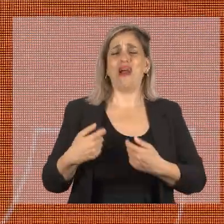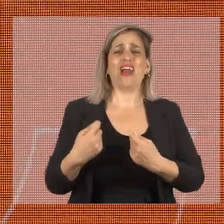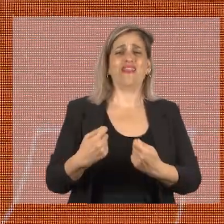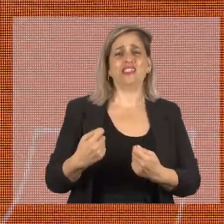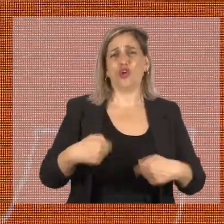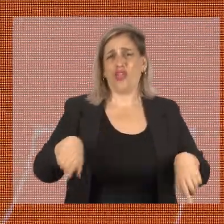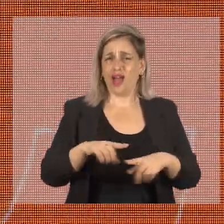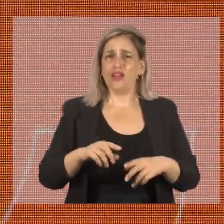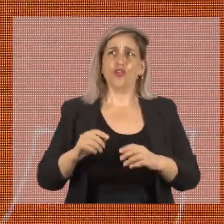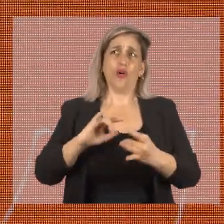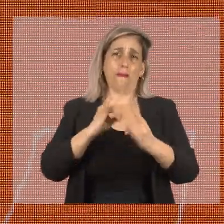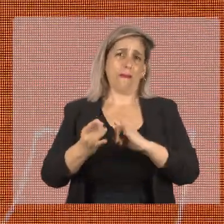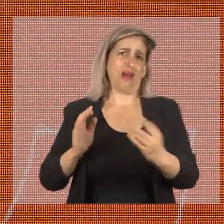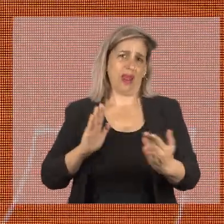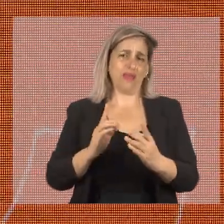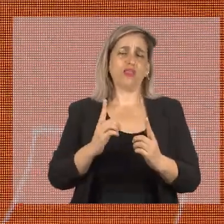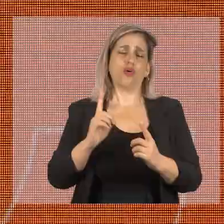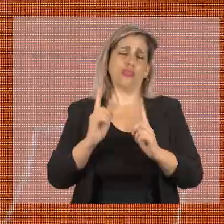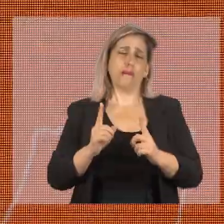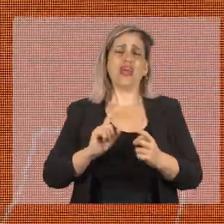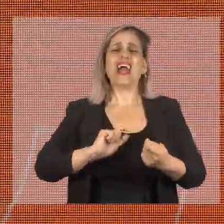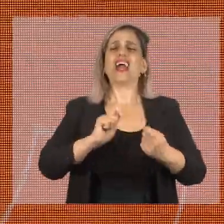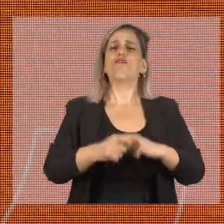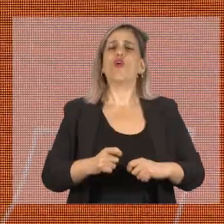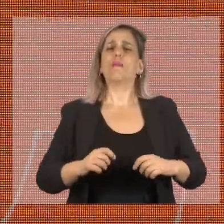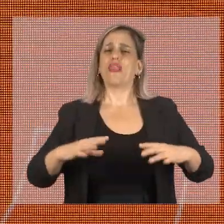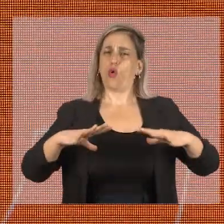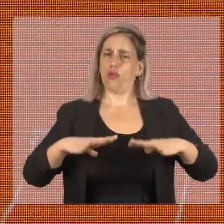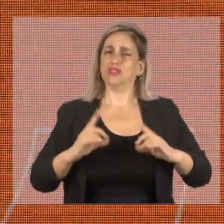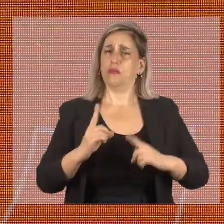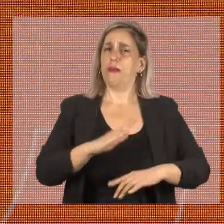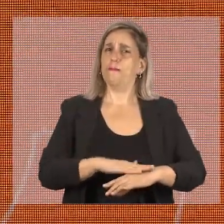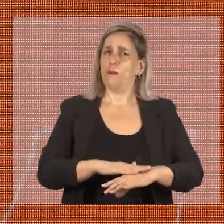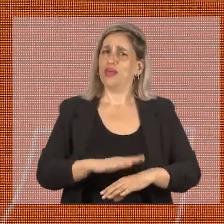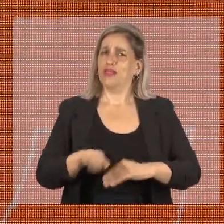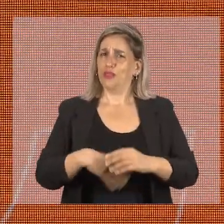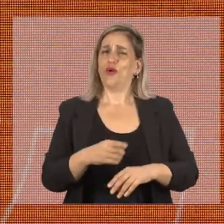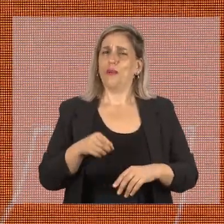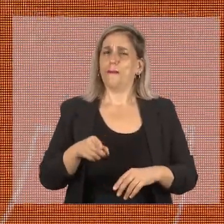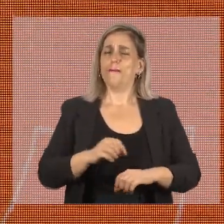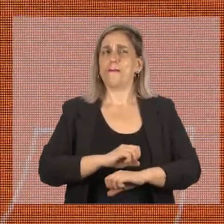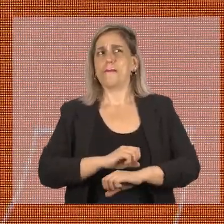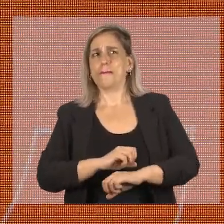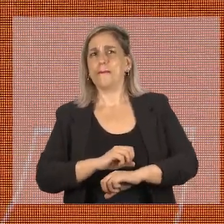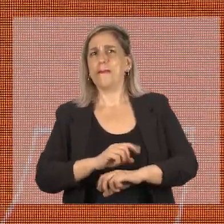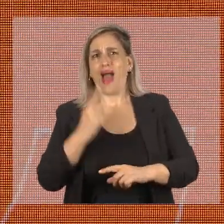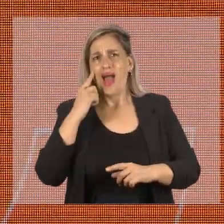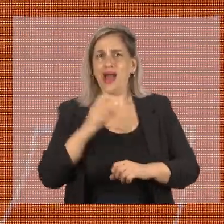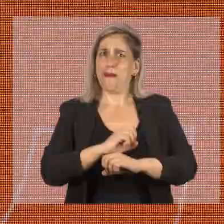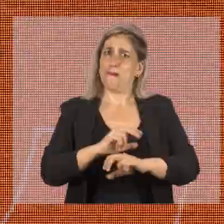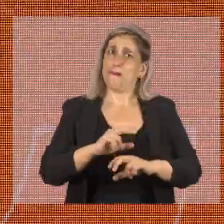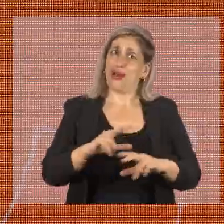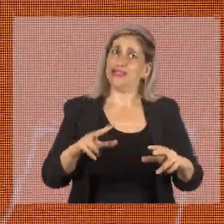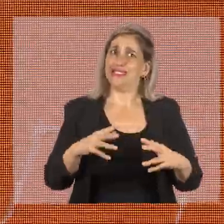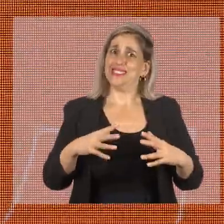rendiciones de cuentas, pasando por la reforma de la Seguridad Social, que quizás fue el momento que más se estiró el